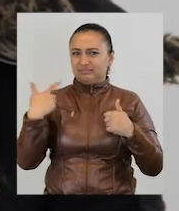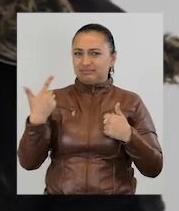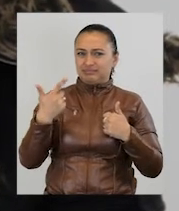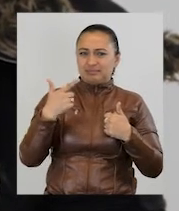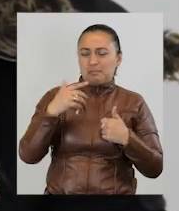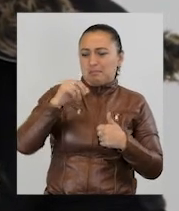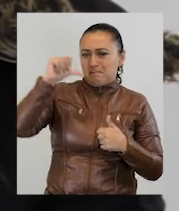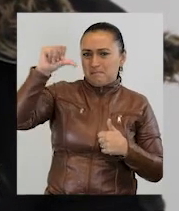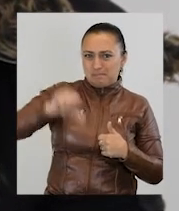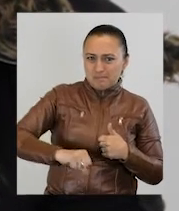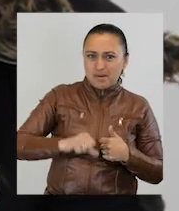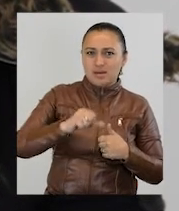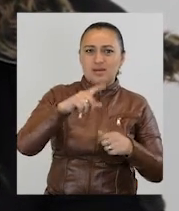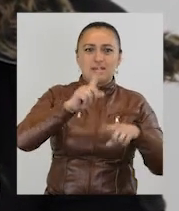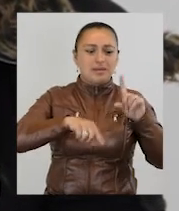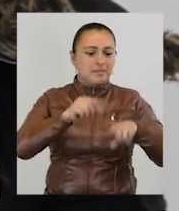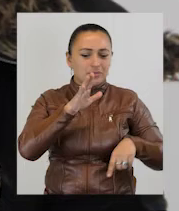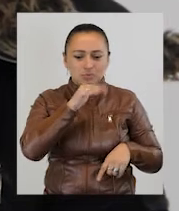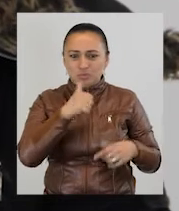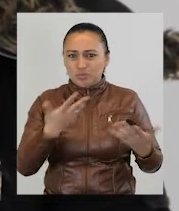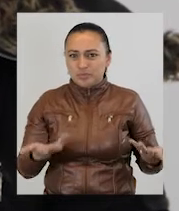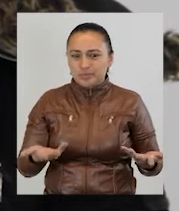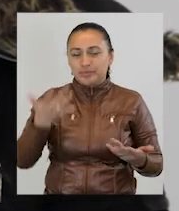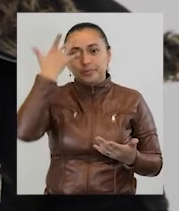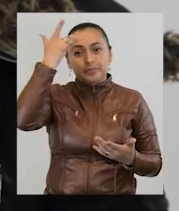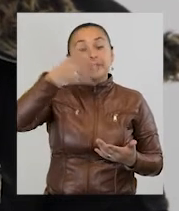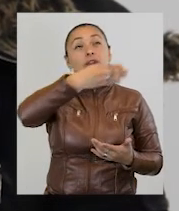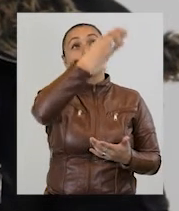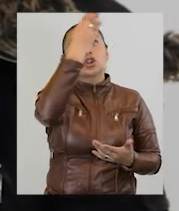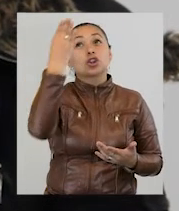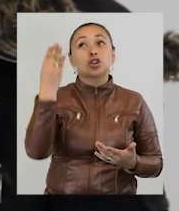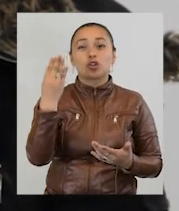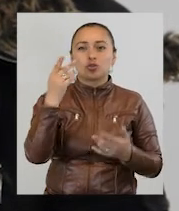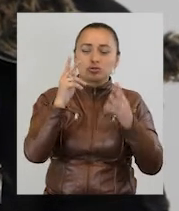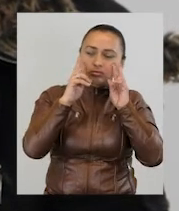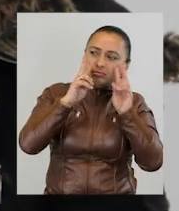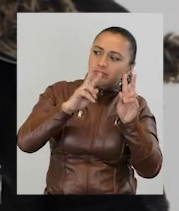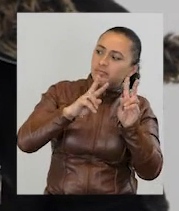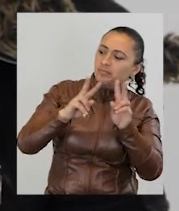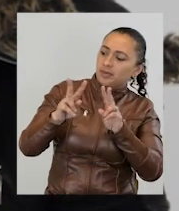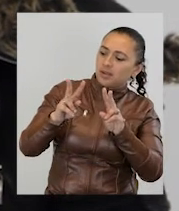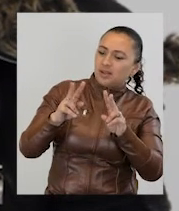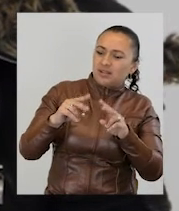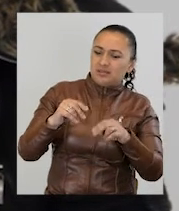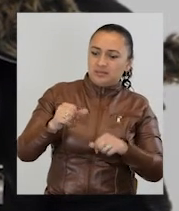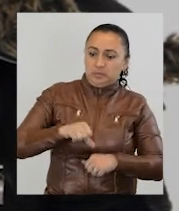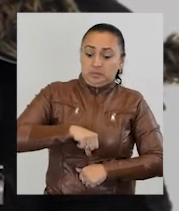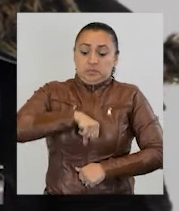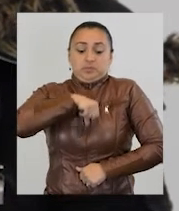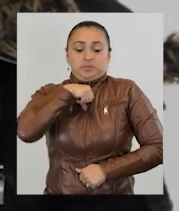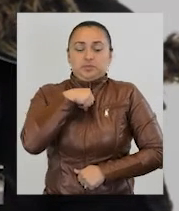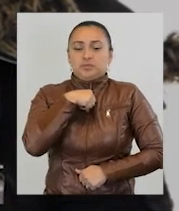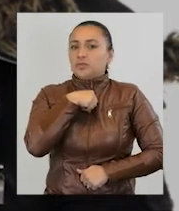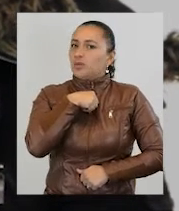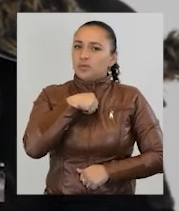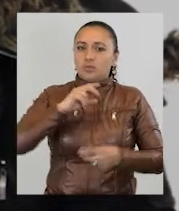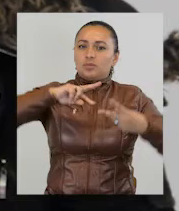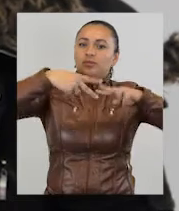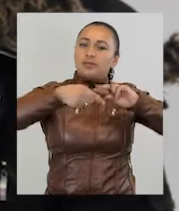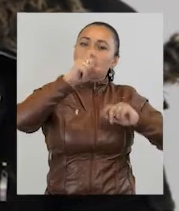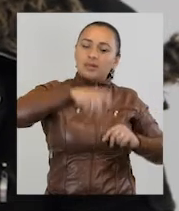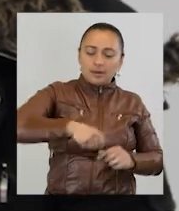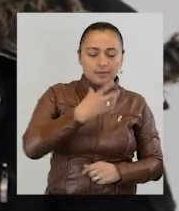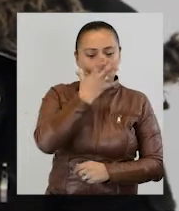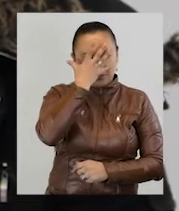Estos tales acabarán en la perdición, porque su Dios en el vientre se enorgullecen de lo que deberían avergonzarse